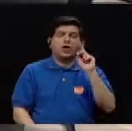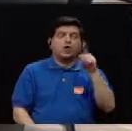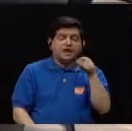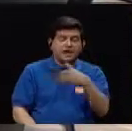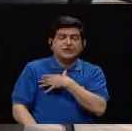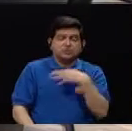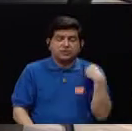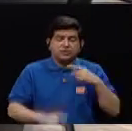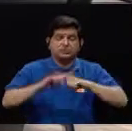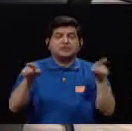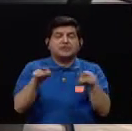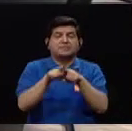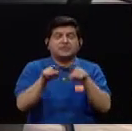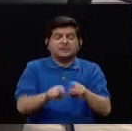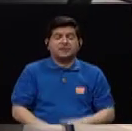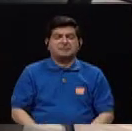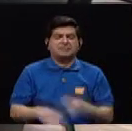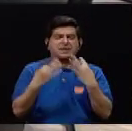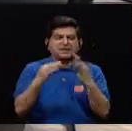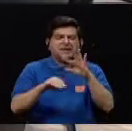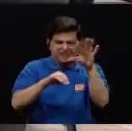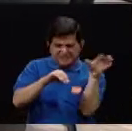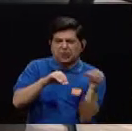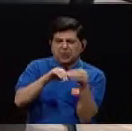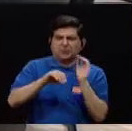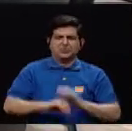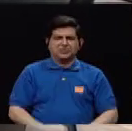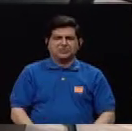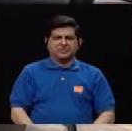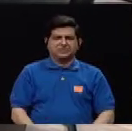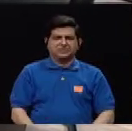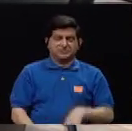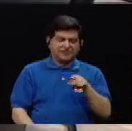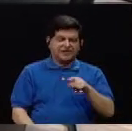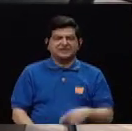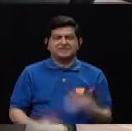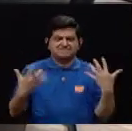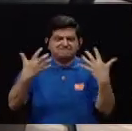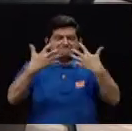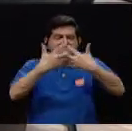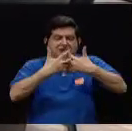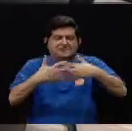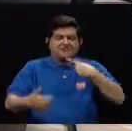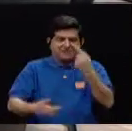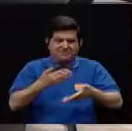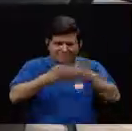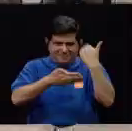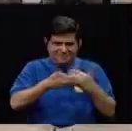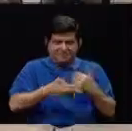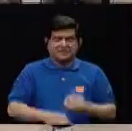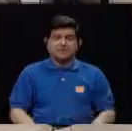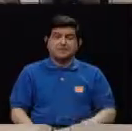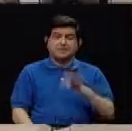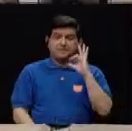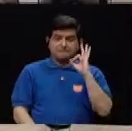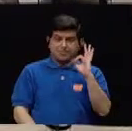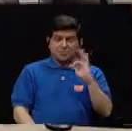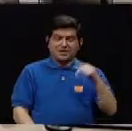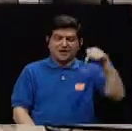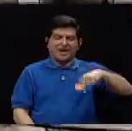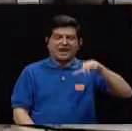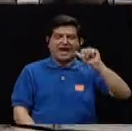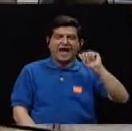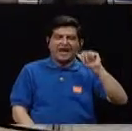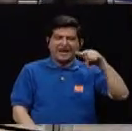me gusta eso, pero también démosle esto y eso es como la simbiosis que te digo. Claro. Muy bien, estamos